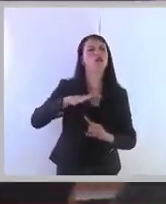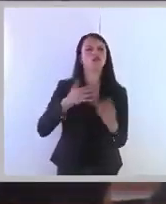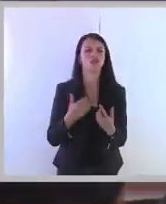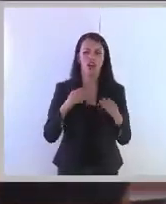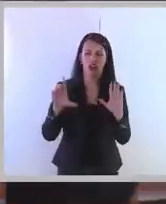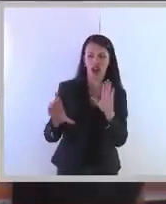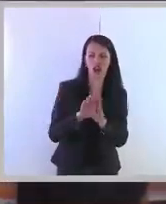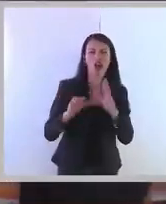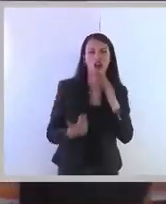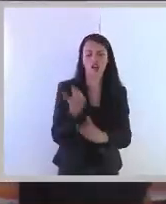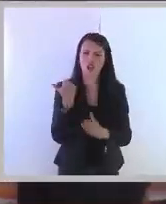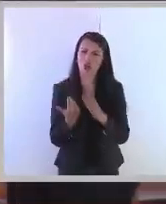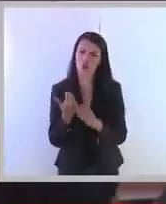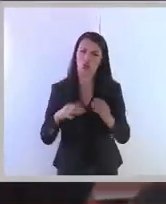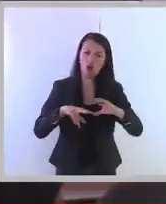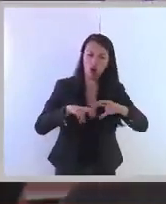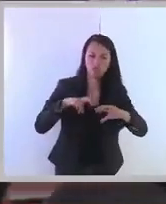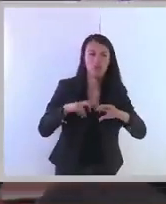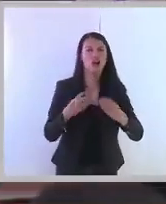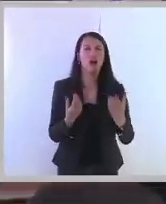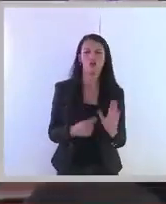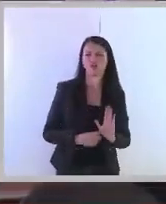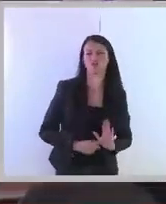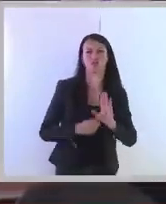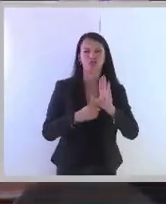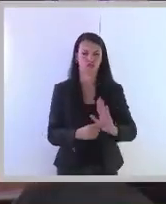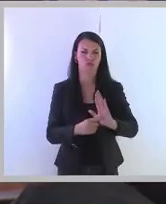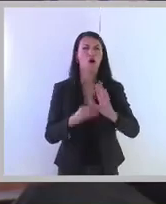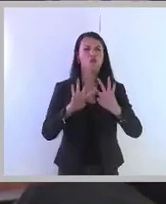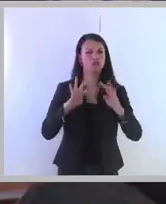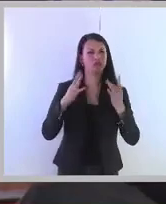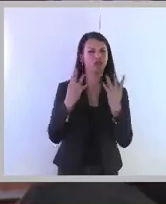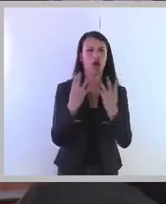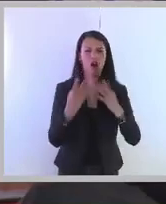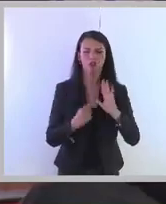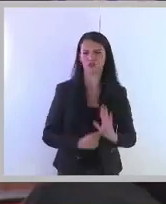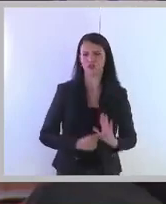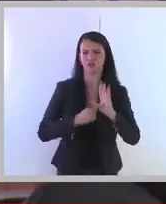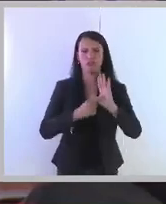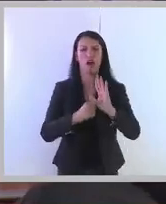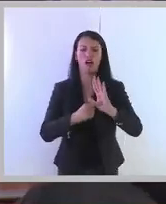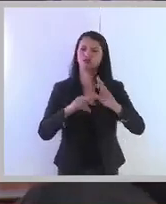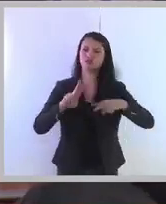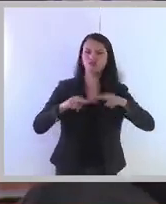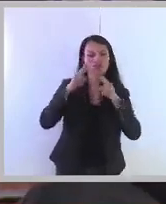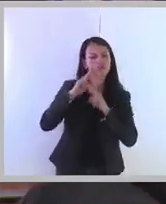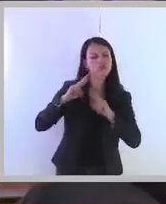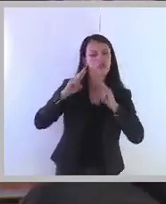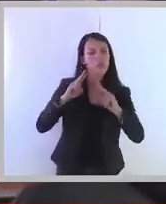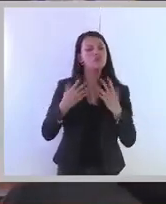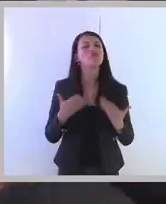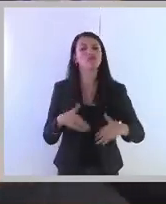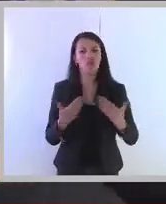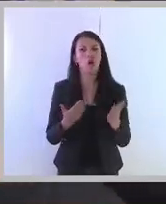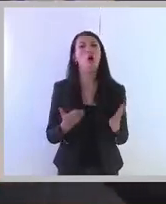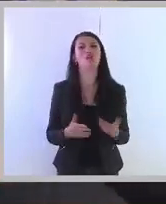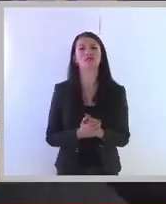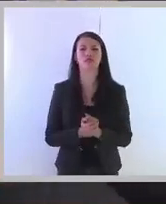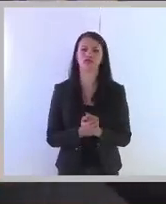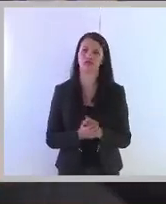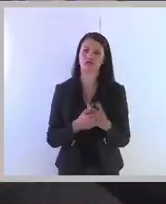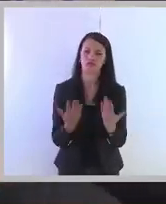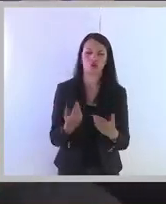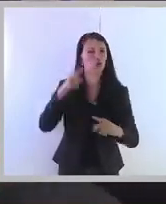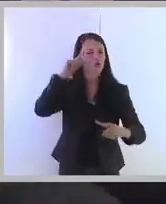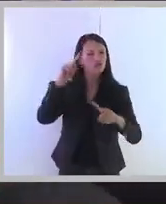que estamos construyendo una vez llegue al Congreso y una vez sea sometido a los representantes que están en esa corporación? cuáles son